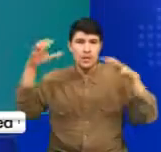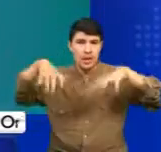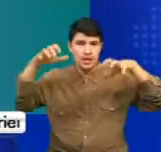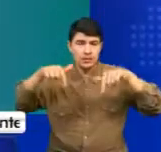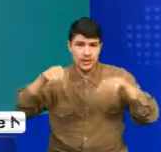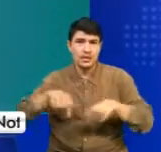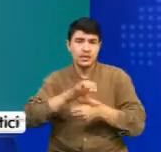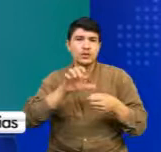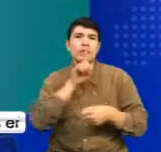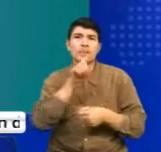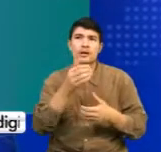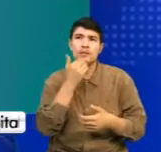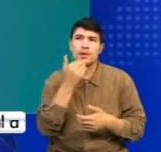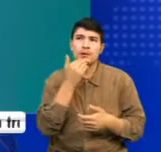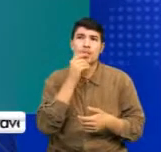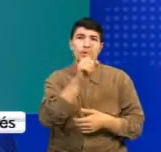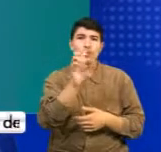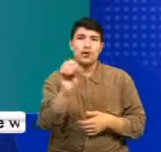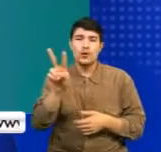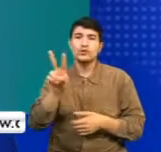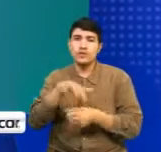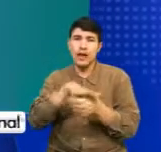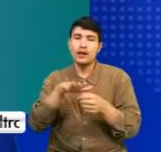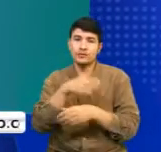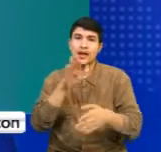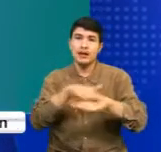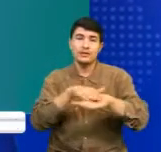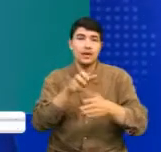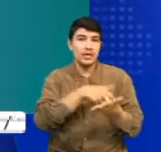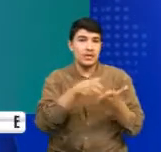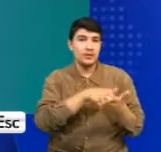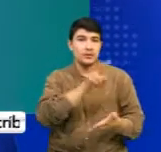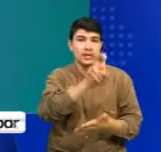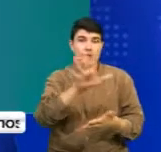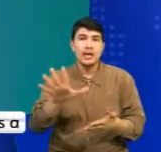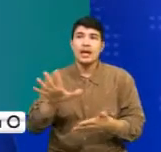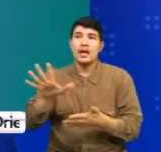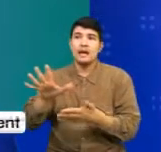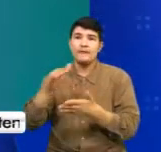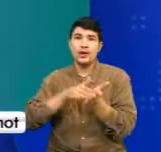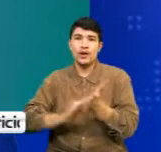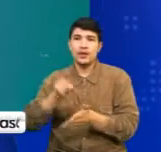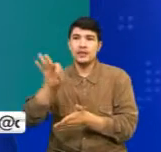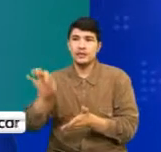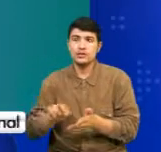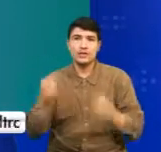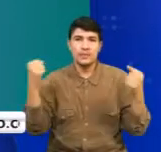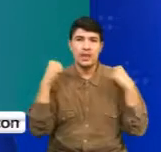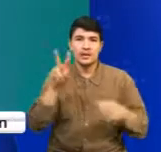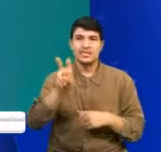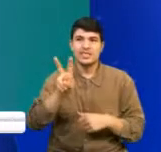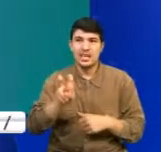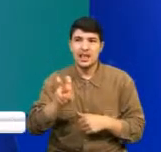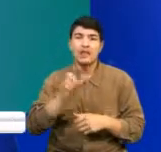lluvias en Bucaramanga. En este caso hay 102 barrios en alerta. En Girón, 75, Florida Blanca, 18, Piedecuesta,